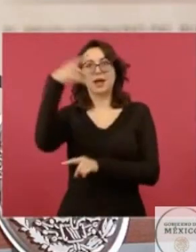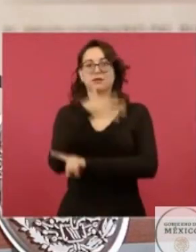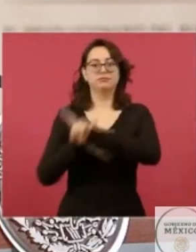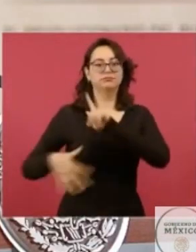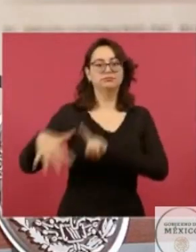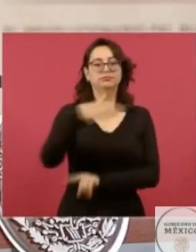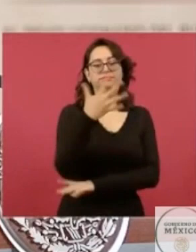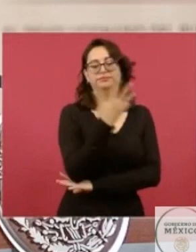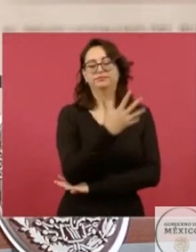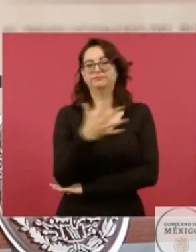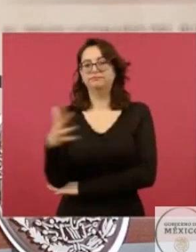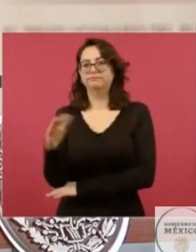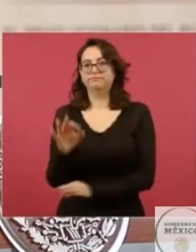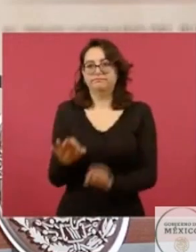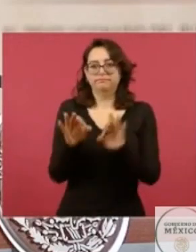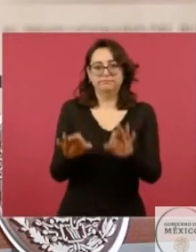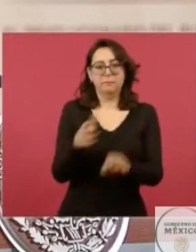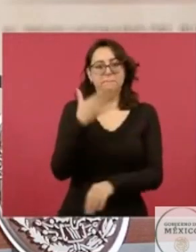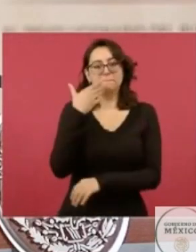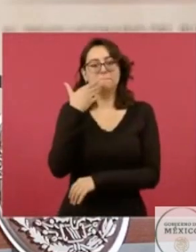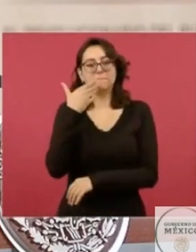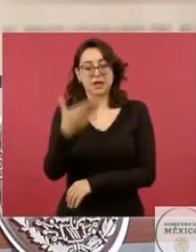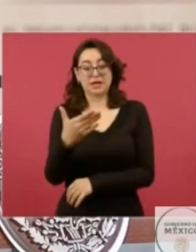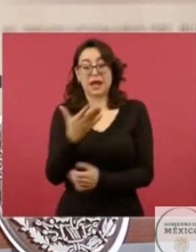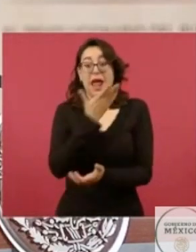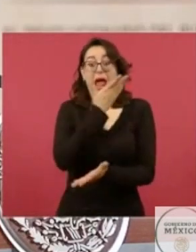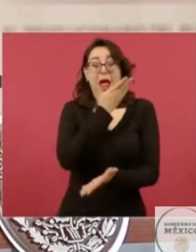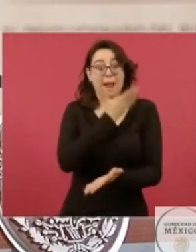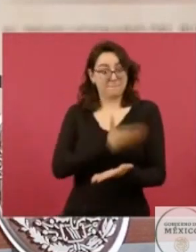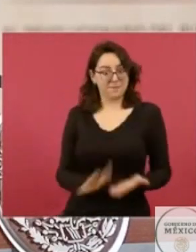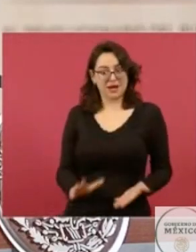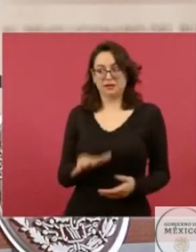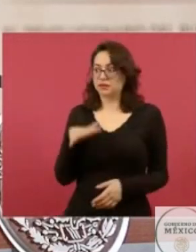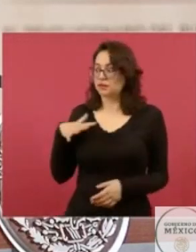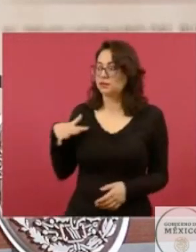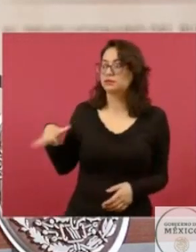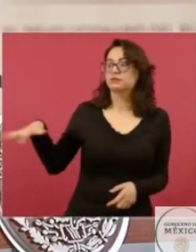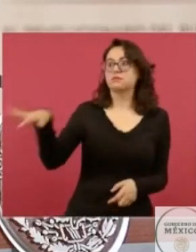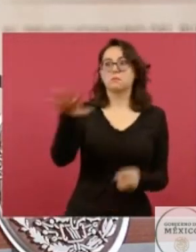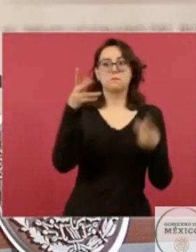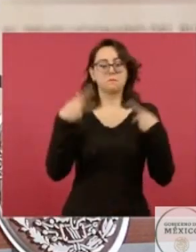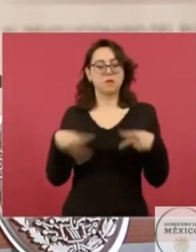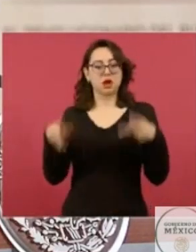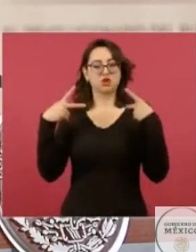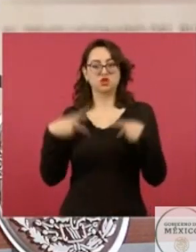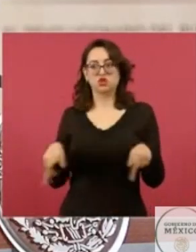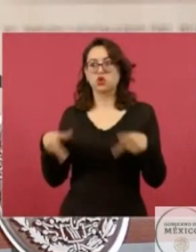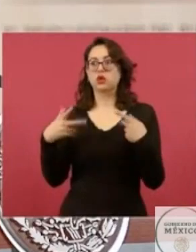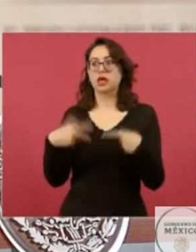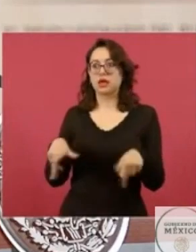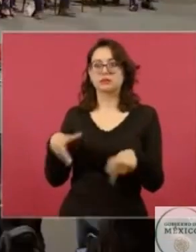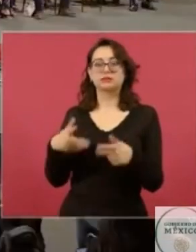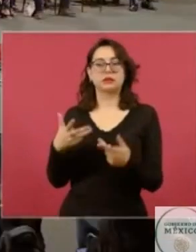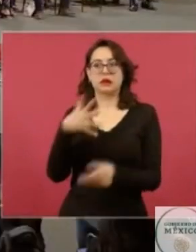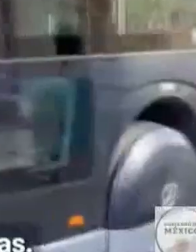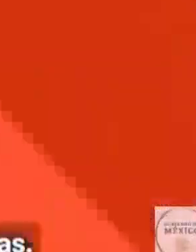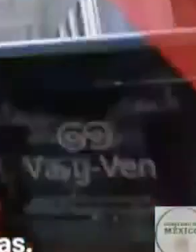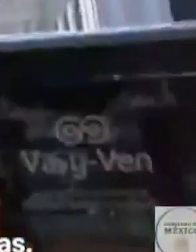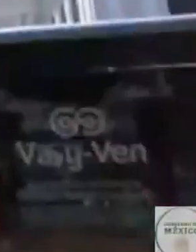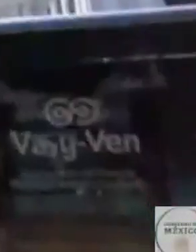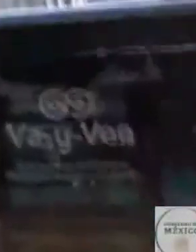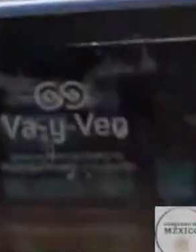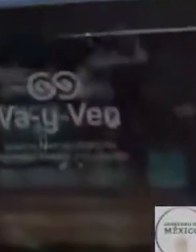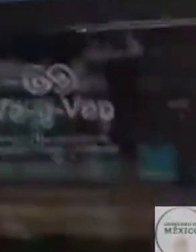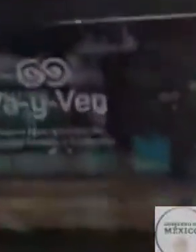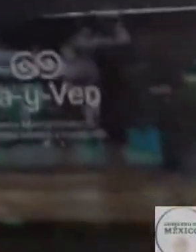Y además, se dará suficiencia energética en la península para que la población ya no sufra de apagones. Con